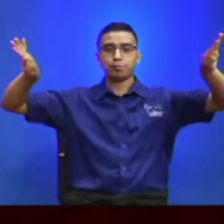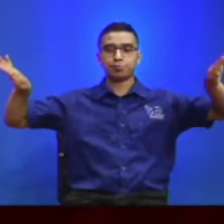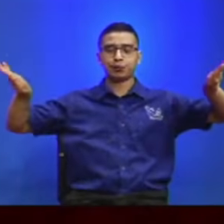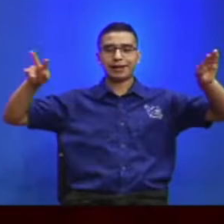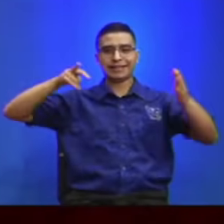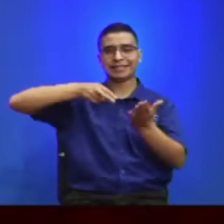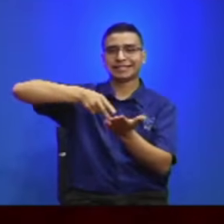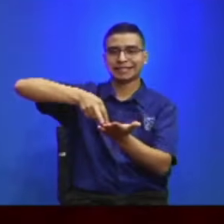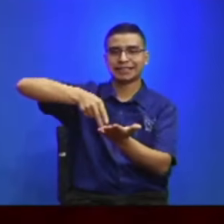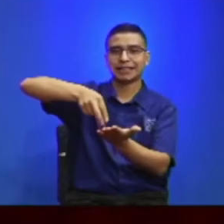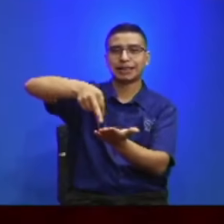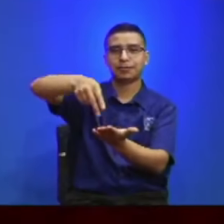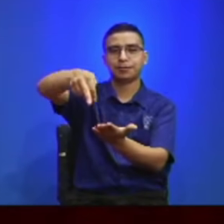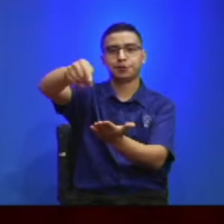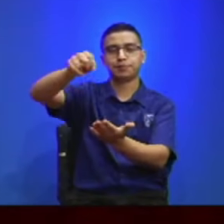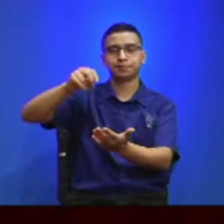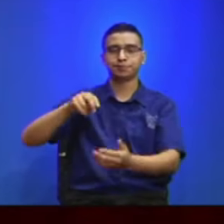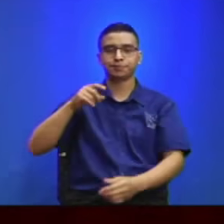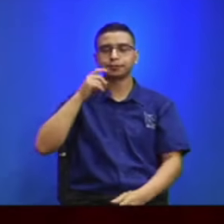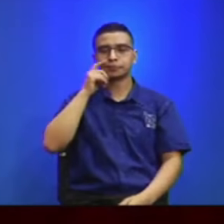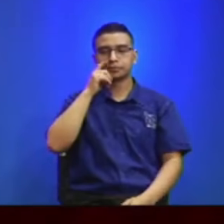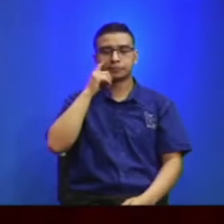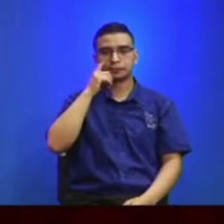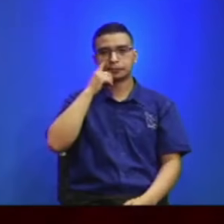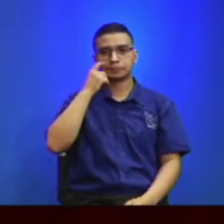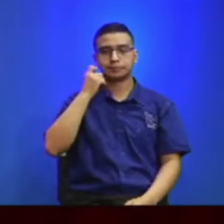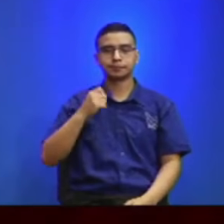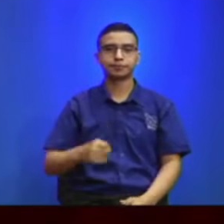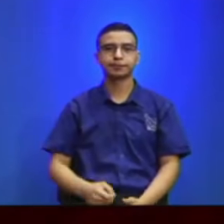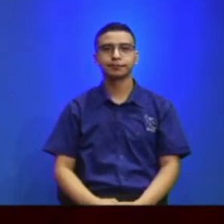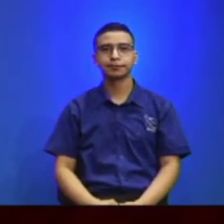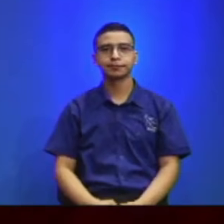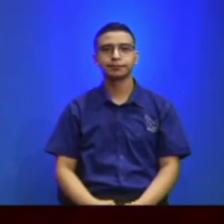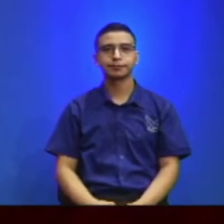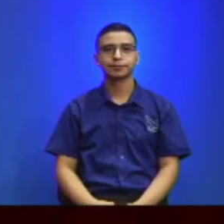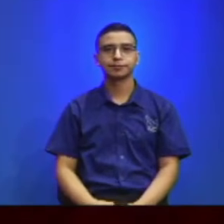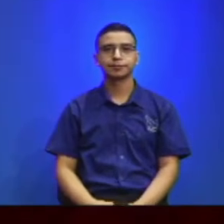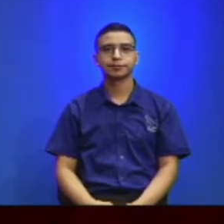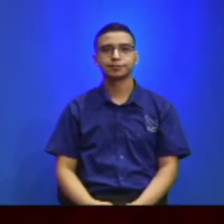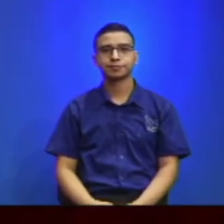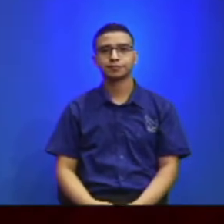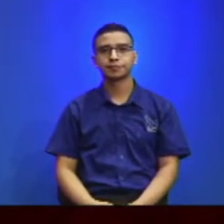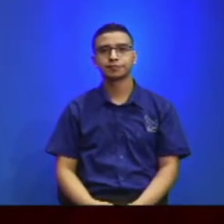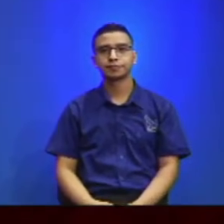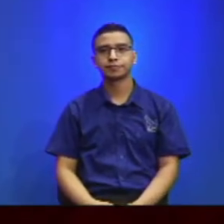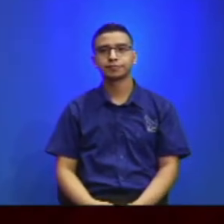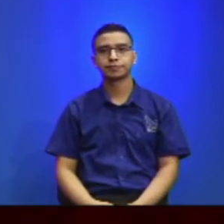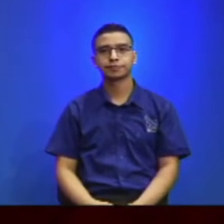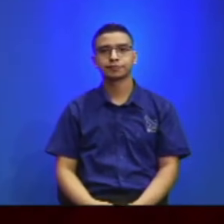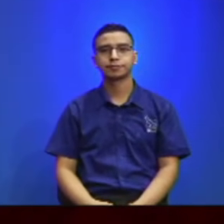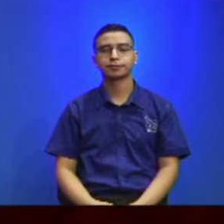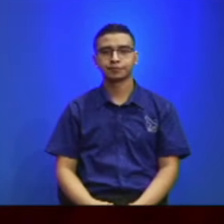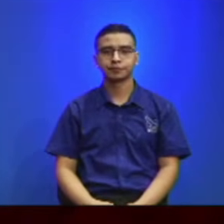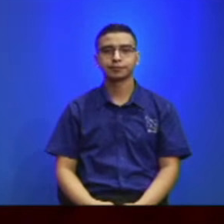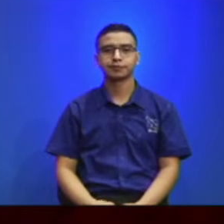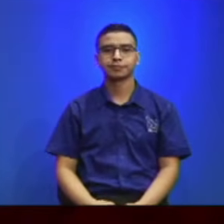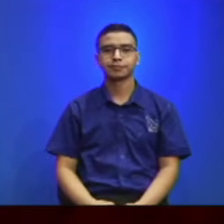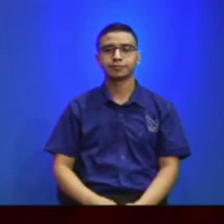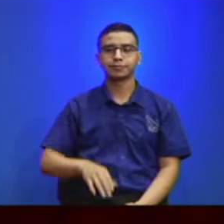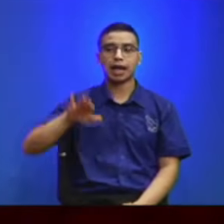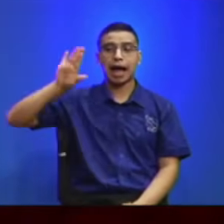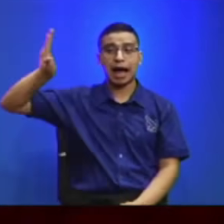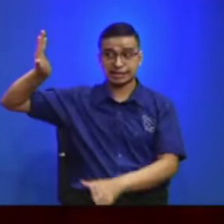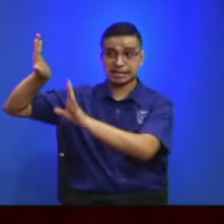entonces hizo el señor un camino en medio y ahí podemos pasar de un lado al agua y del otro lado también